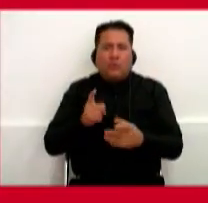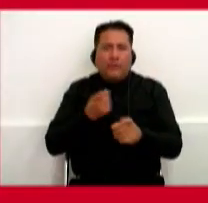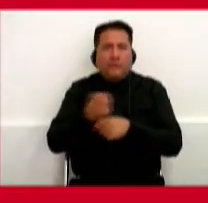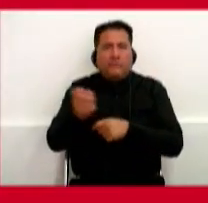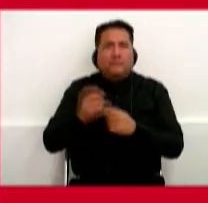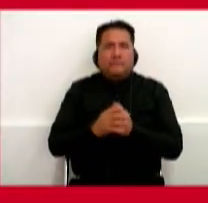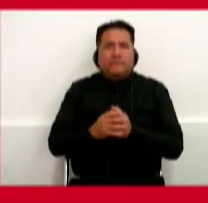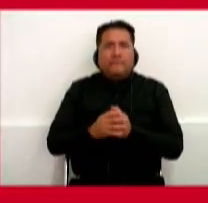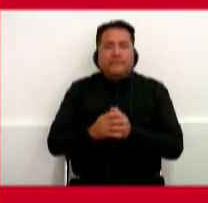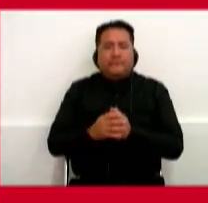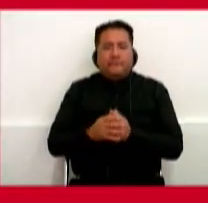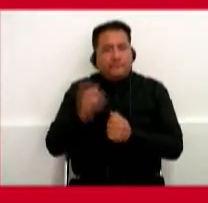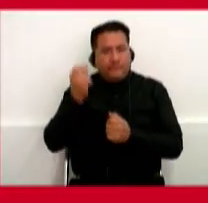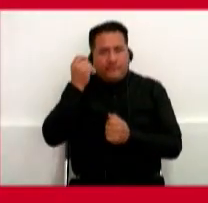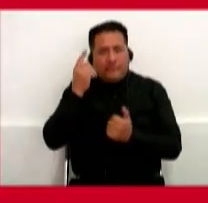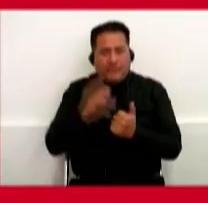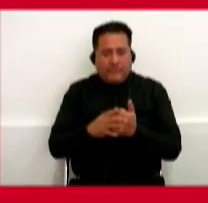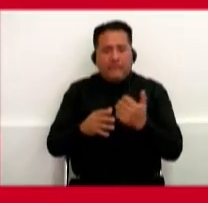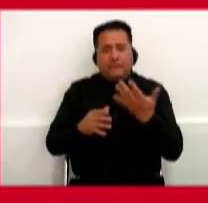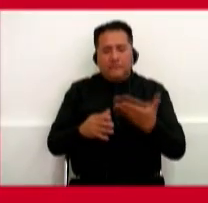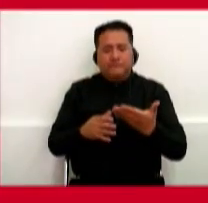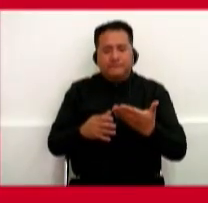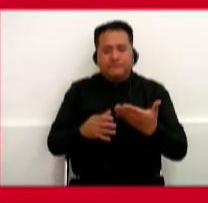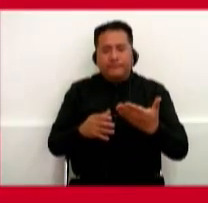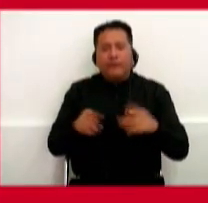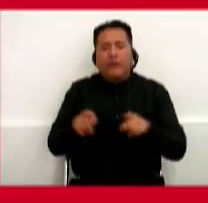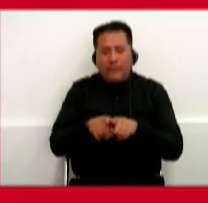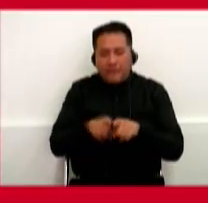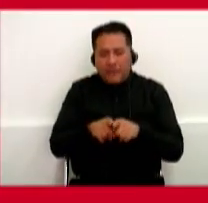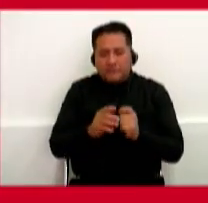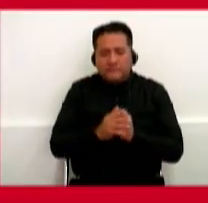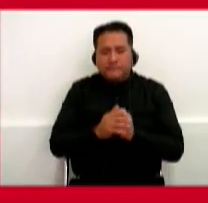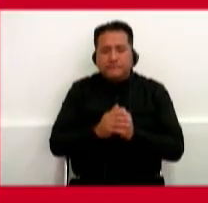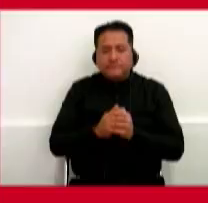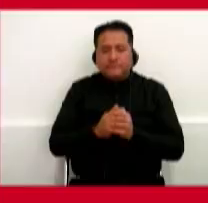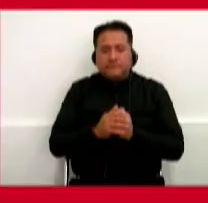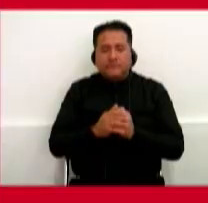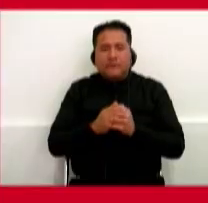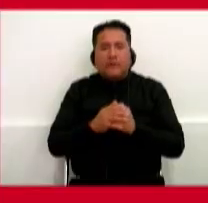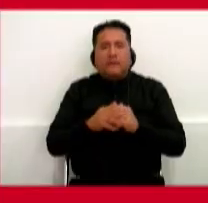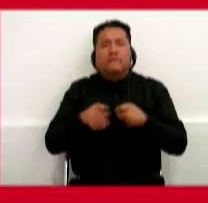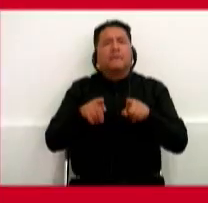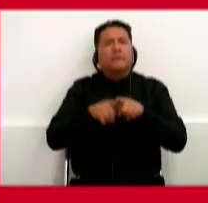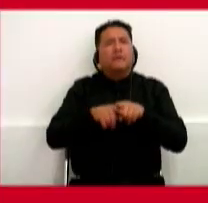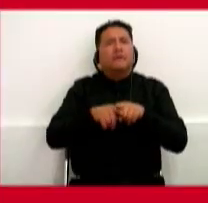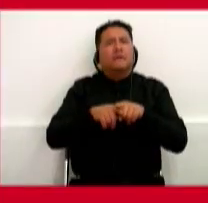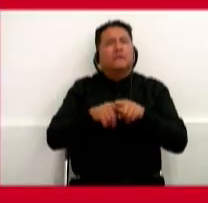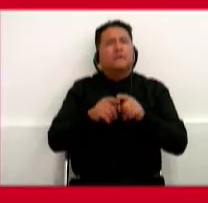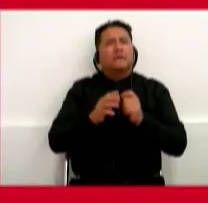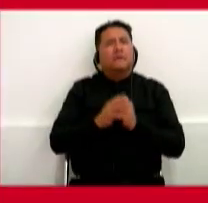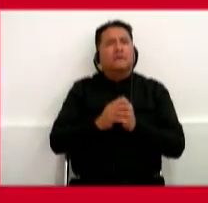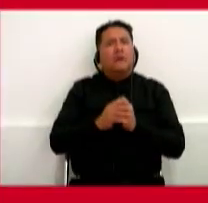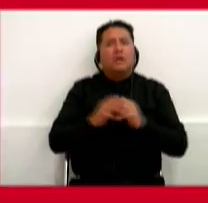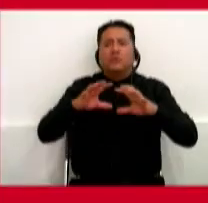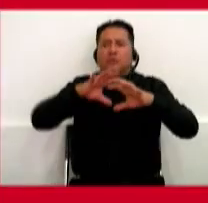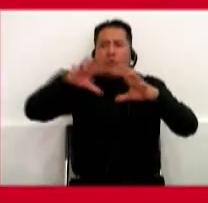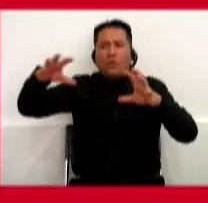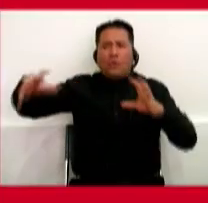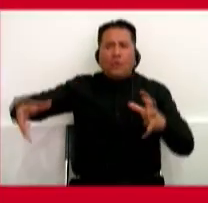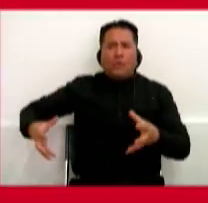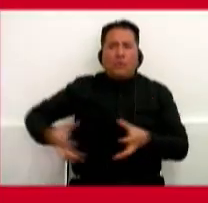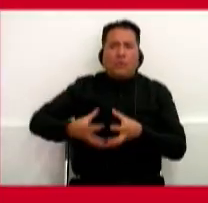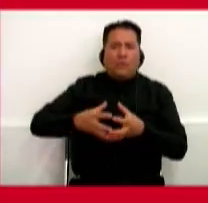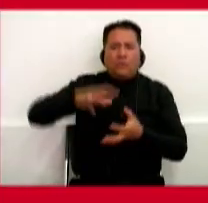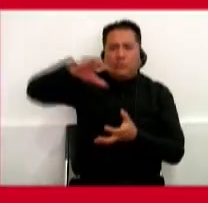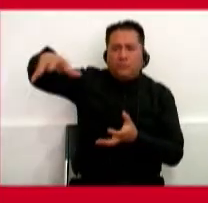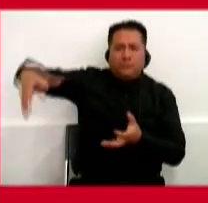tema importantísimo es que hemos podido mitigar las vías de acarreo. El mantenimiento focalizado de las vías de acarreo te